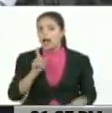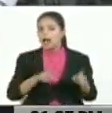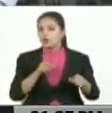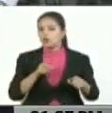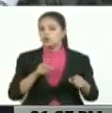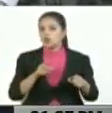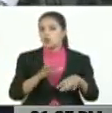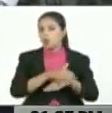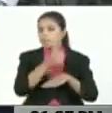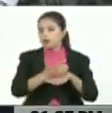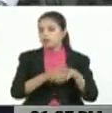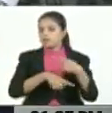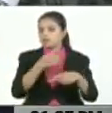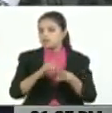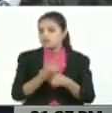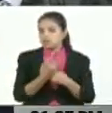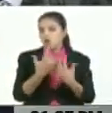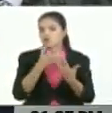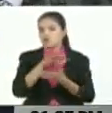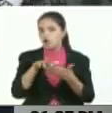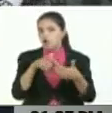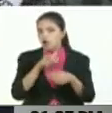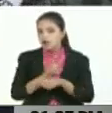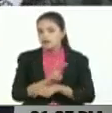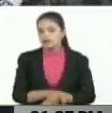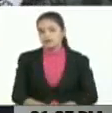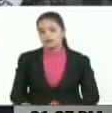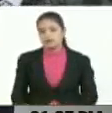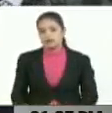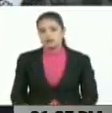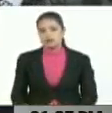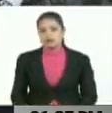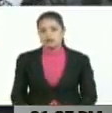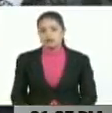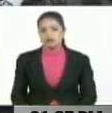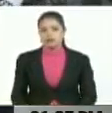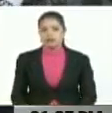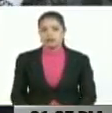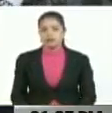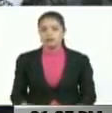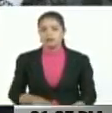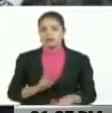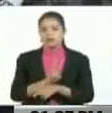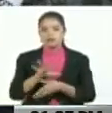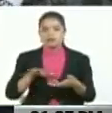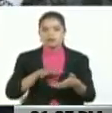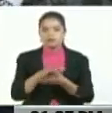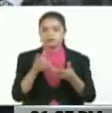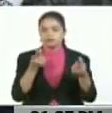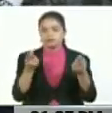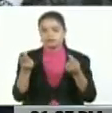violencia a través de la violencia criminal, la violencia económica,